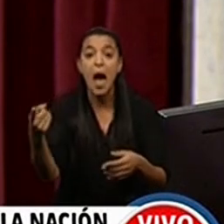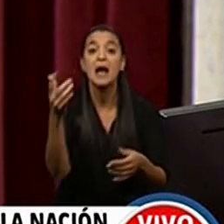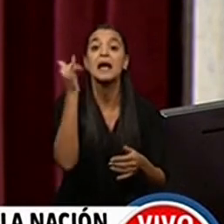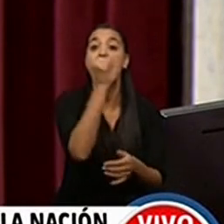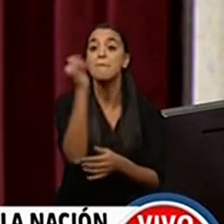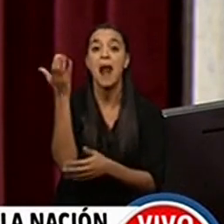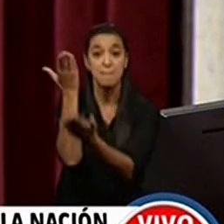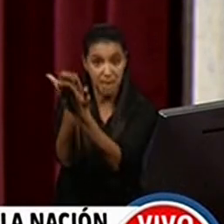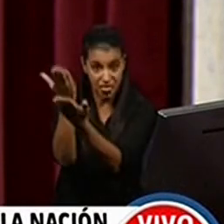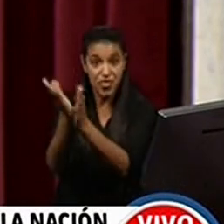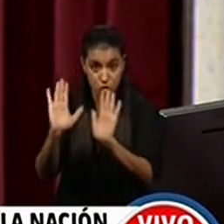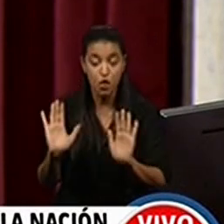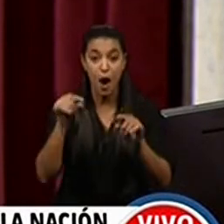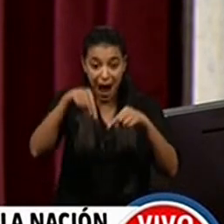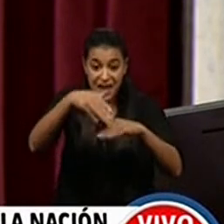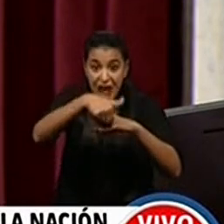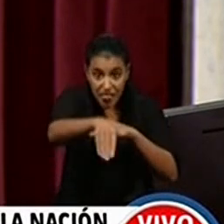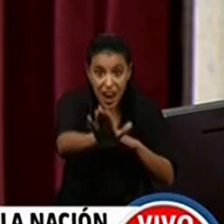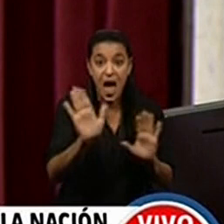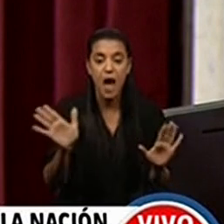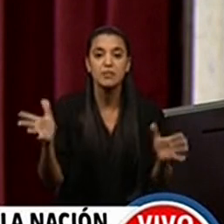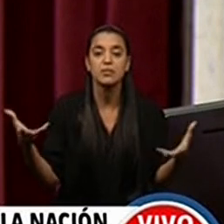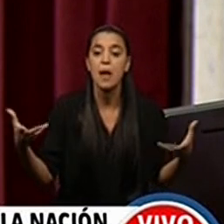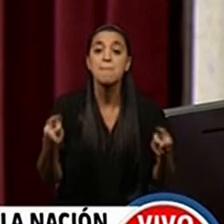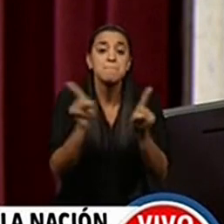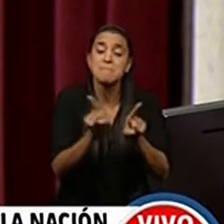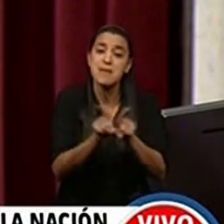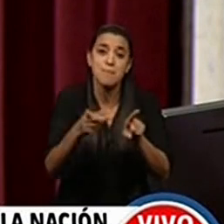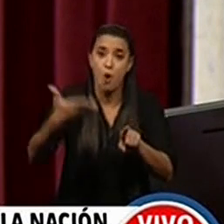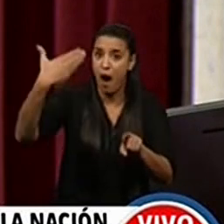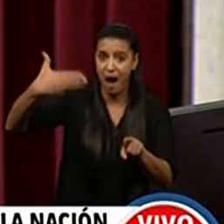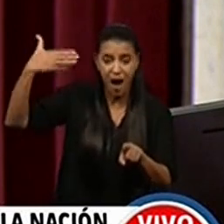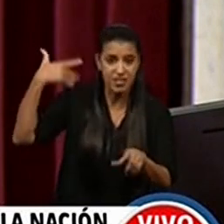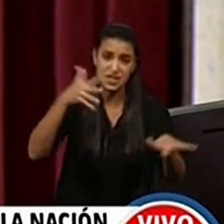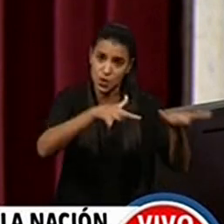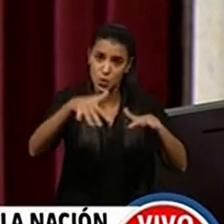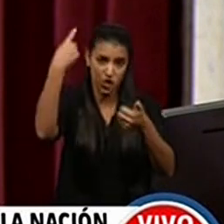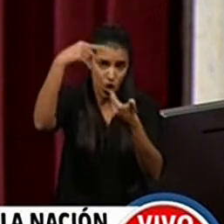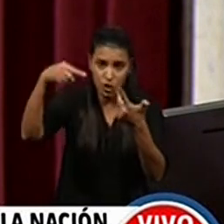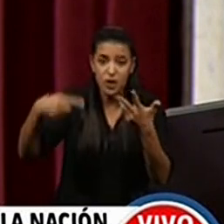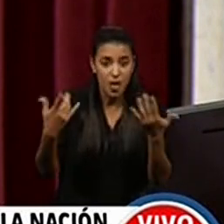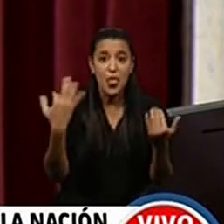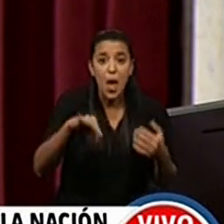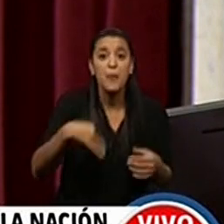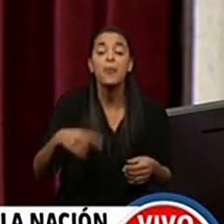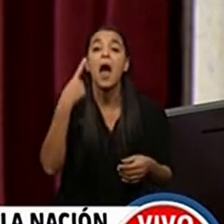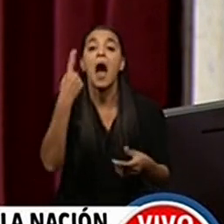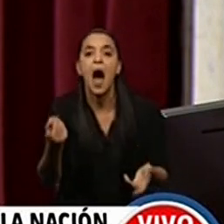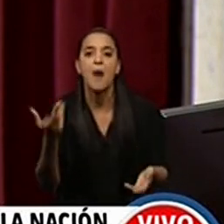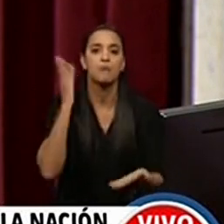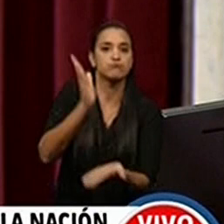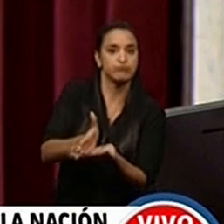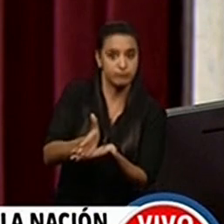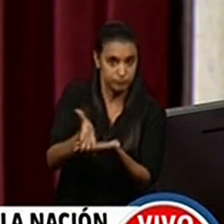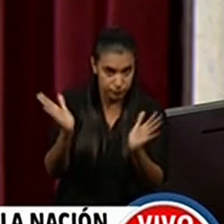Cámara. Y a partir de ahí, el cuerpo, tal como hizo en otras situaciones donde había que establecer situaciones